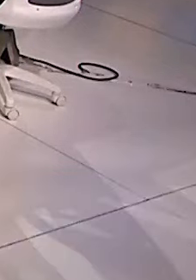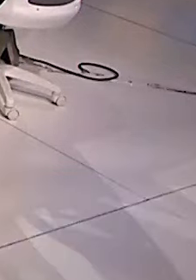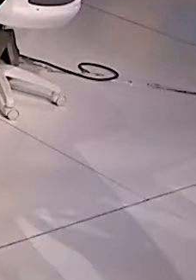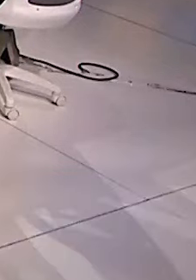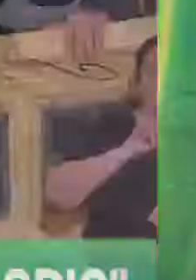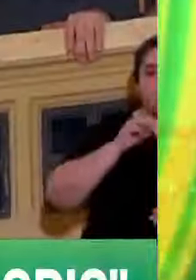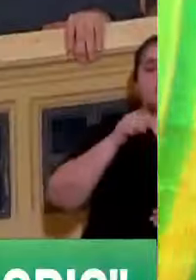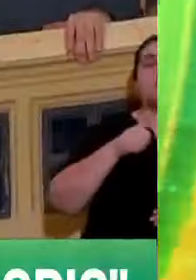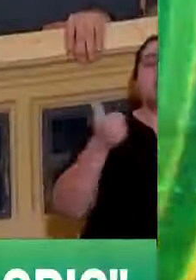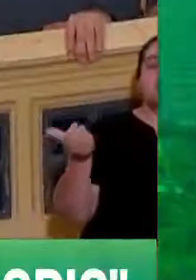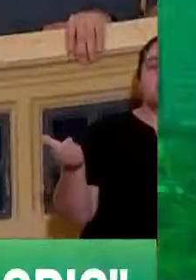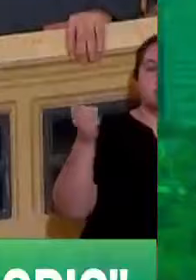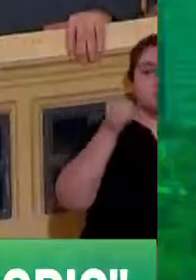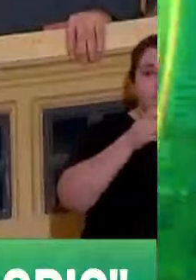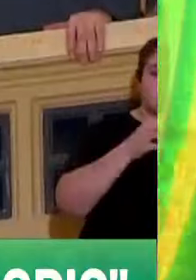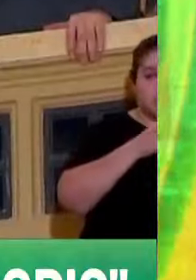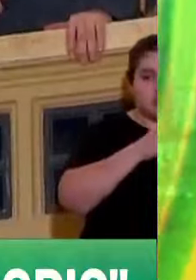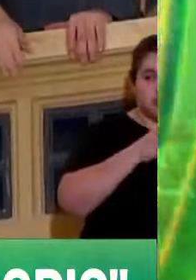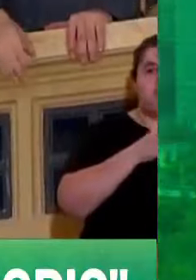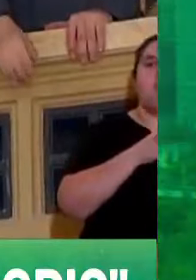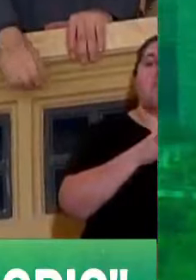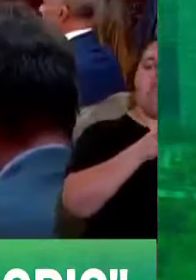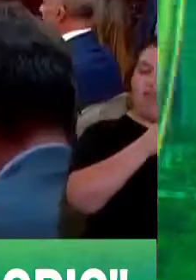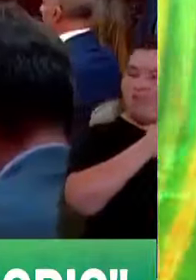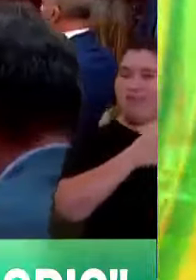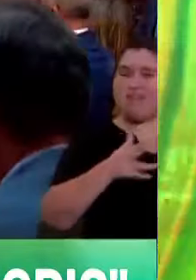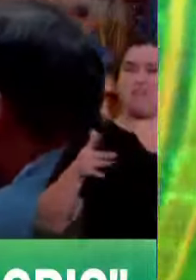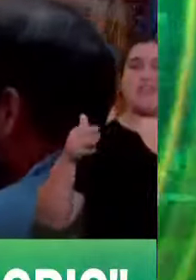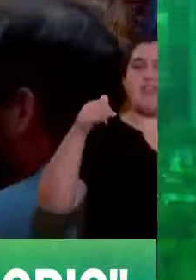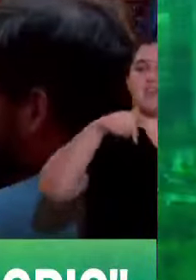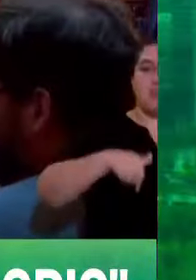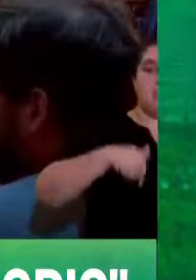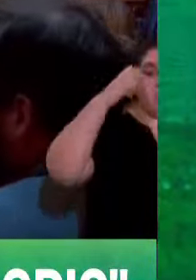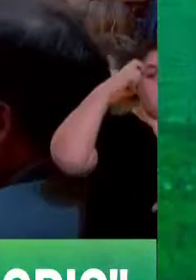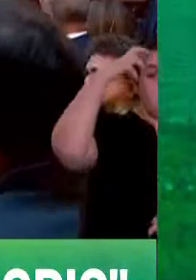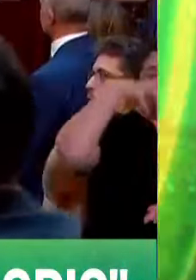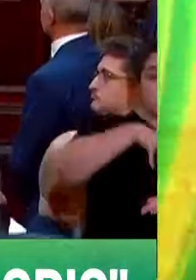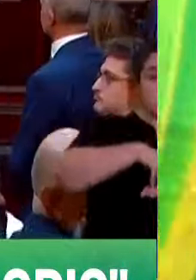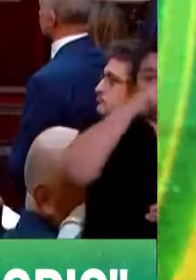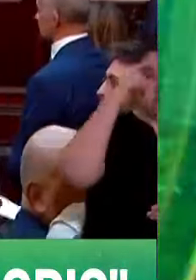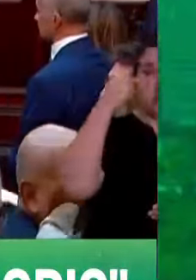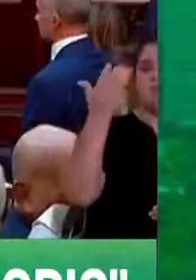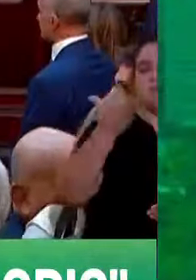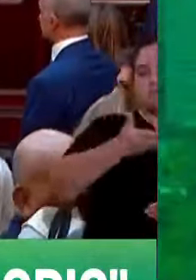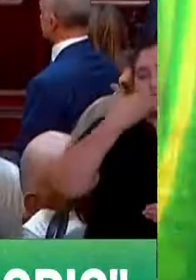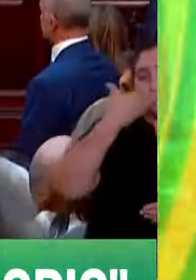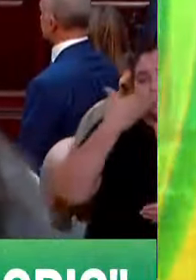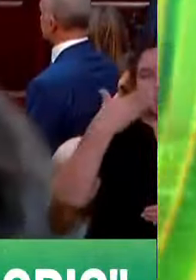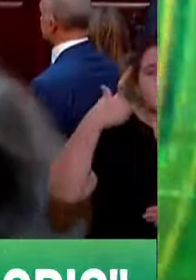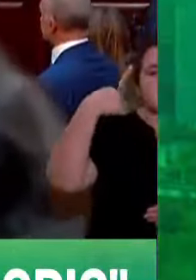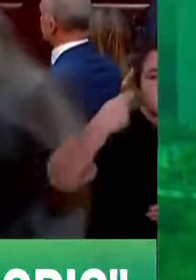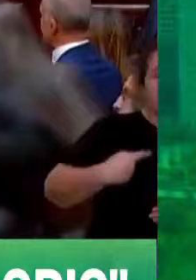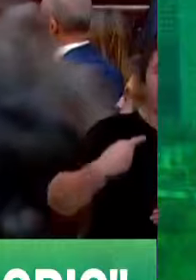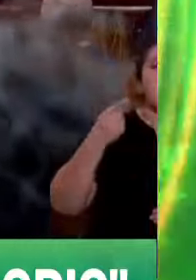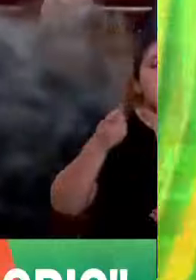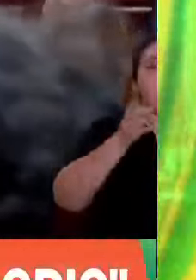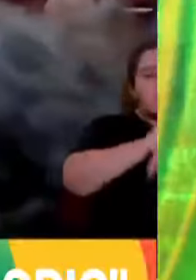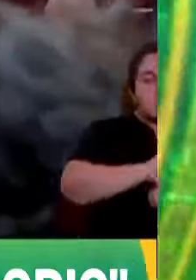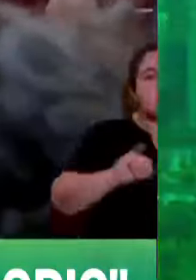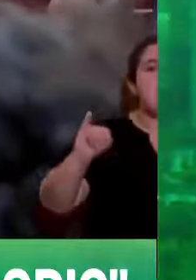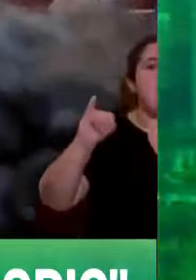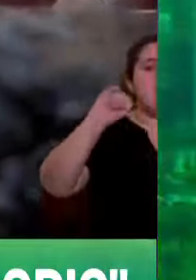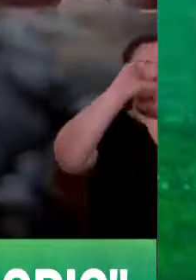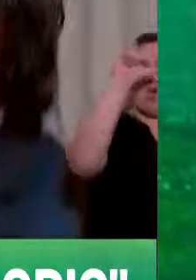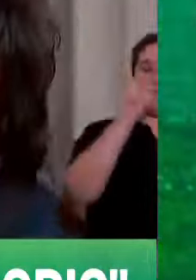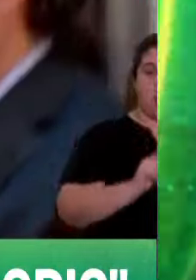Bretinec, a través del ministro del Interior, Guillermo Franco, para que se haga presente este 7 en un momento que va a ser muy